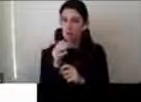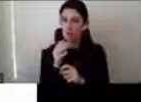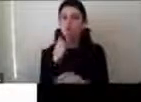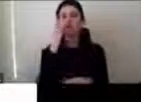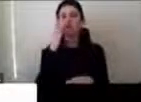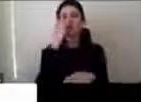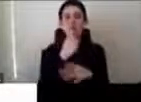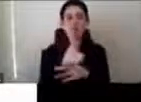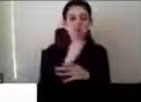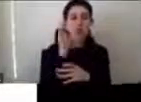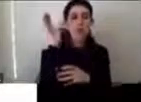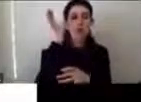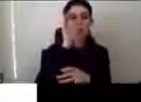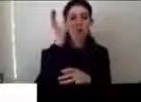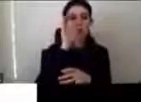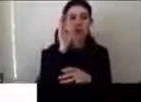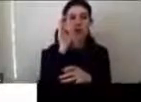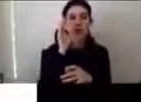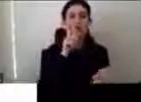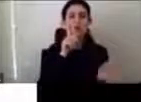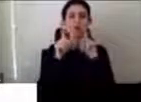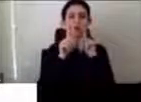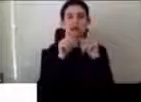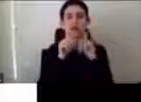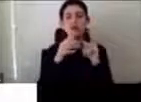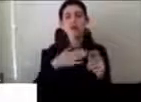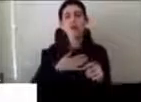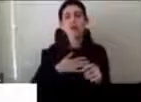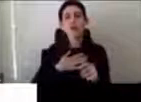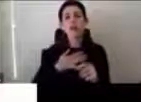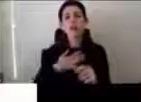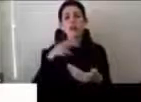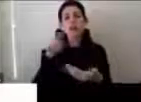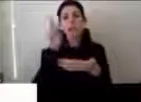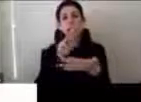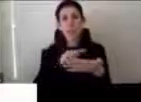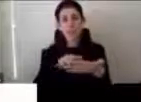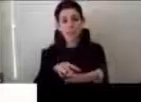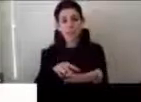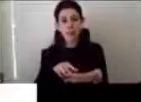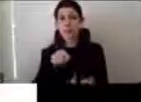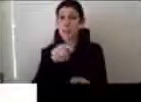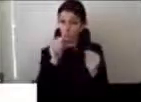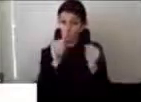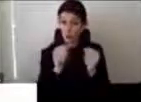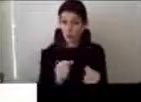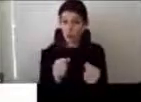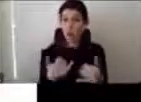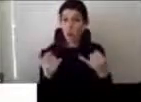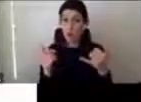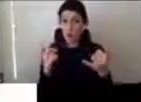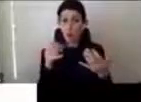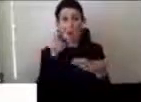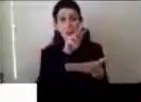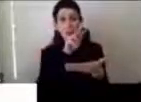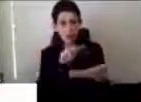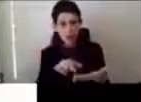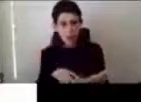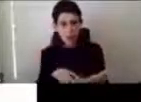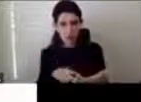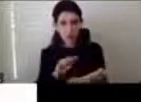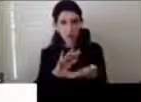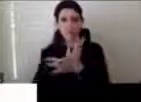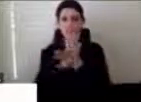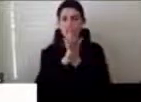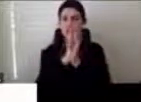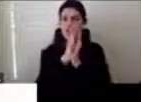buscar el cuento que quiere que le lean. Y ella puede jugar a que lee. Todo esto son aprestos